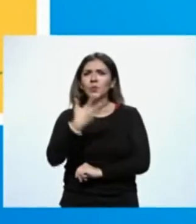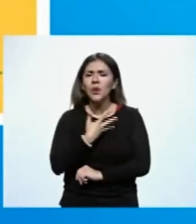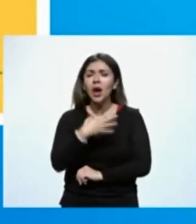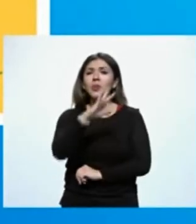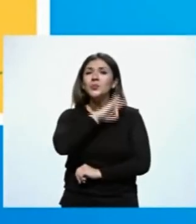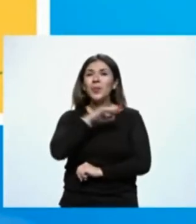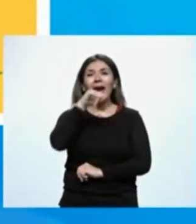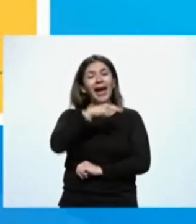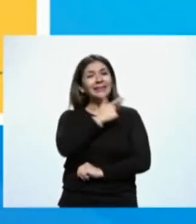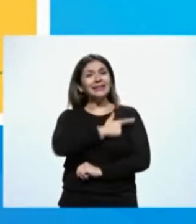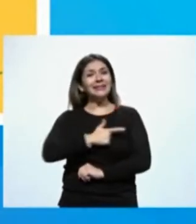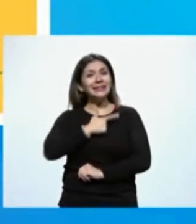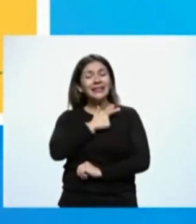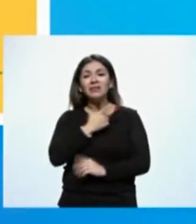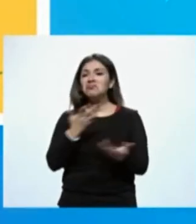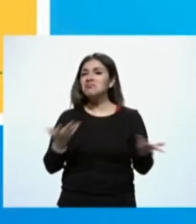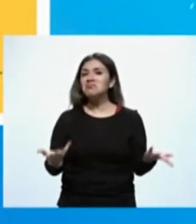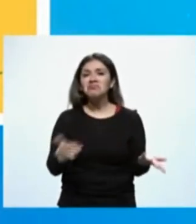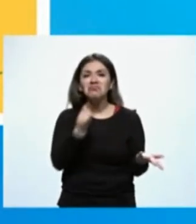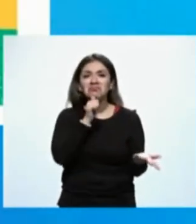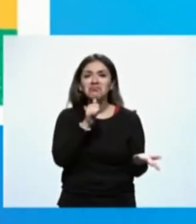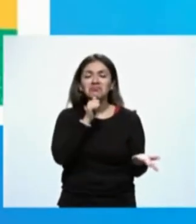pudiera complacer.